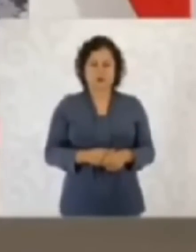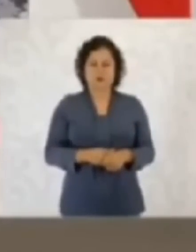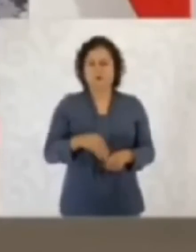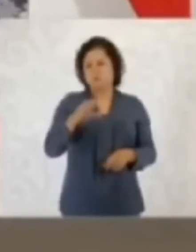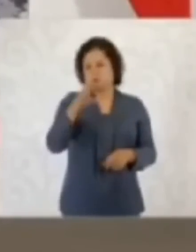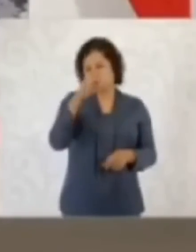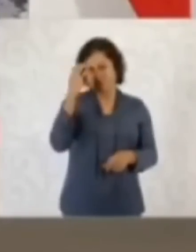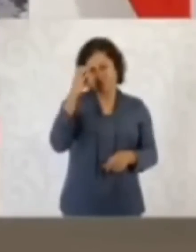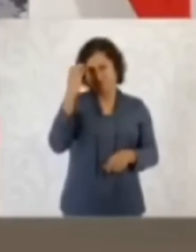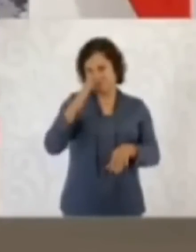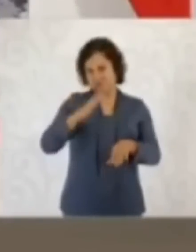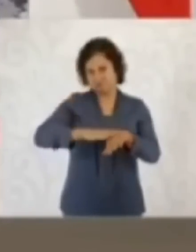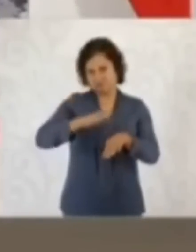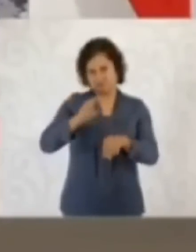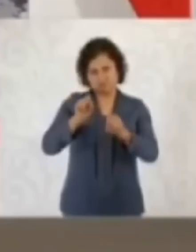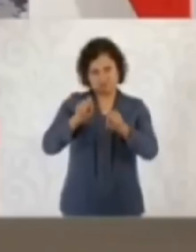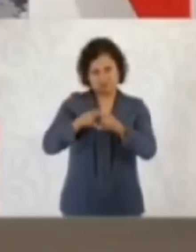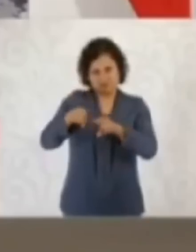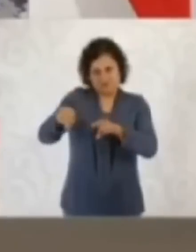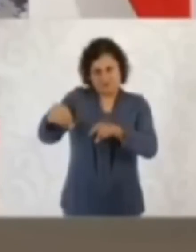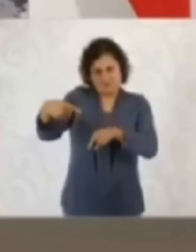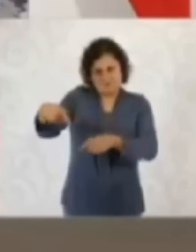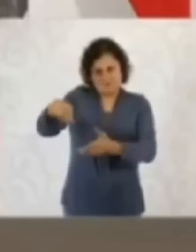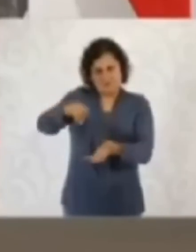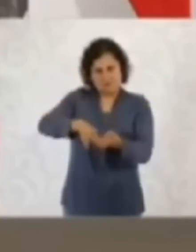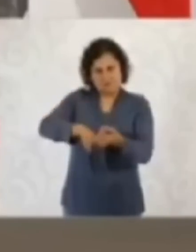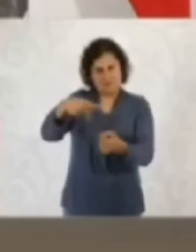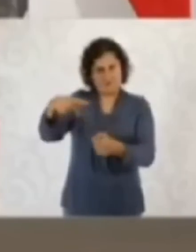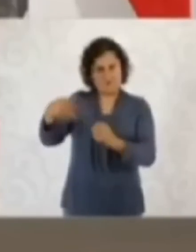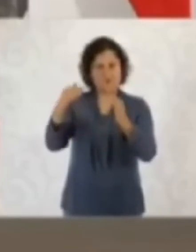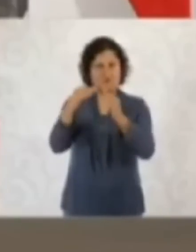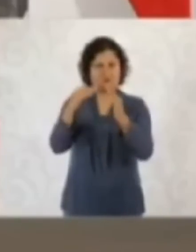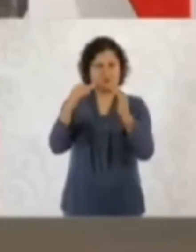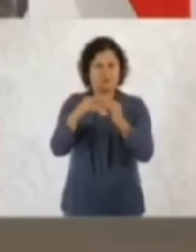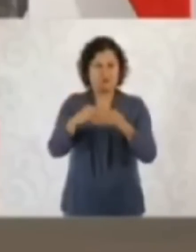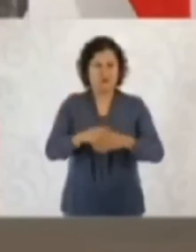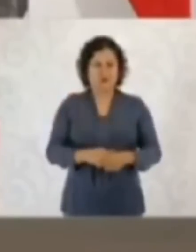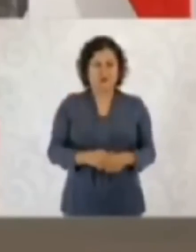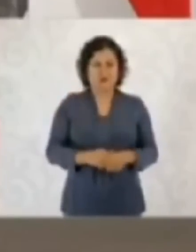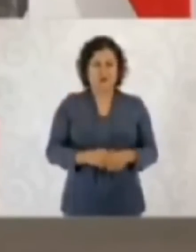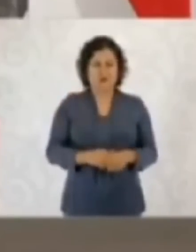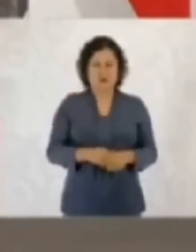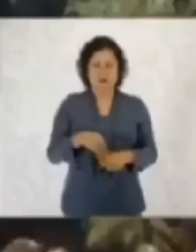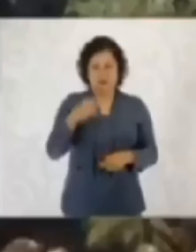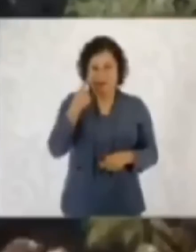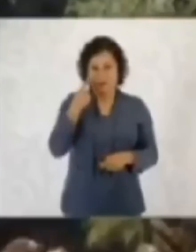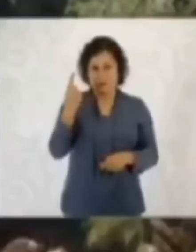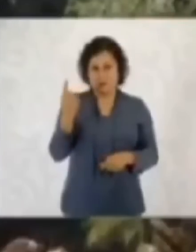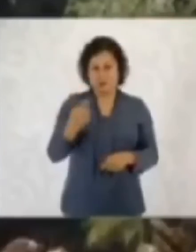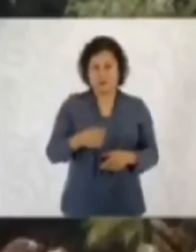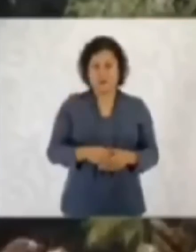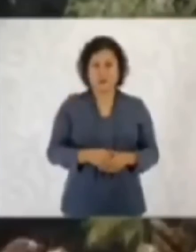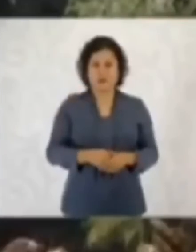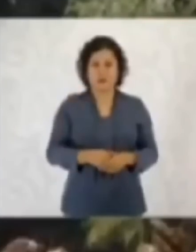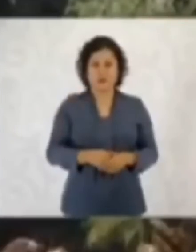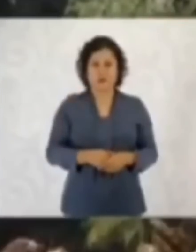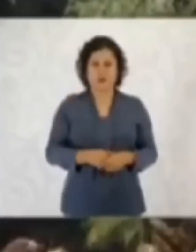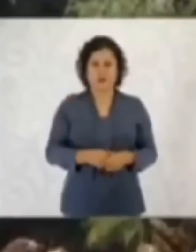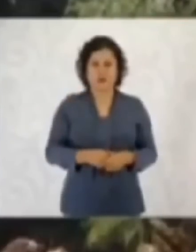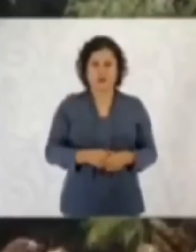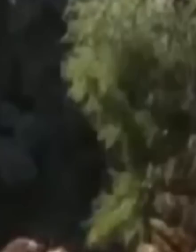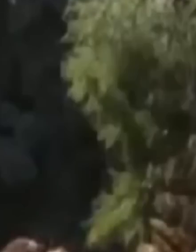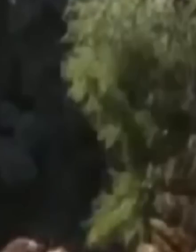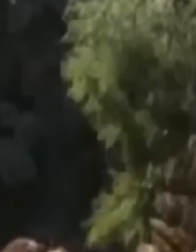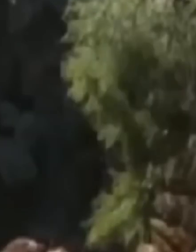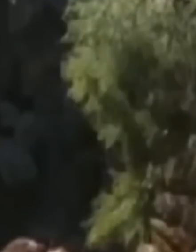Algunas imágenes más de las represas. Adelante, por favor. Miren, esta es una